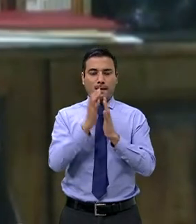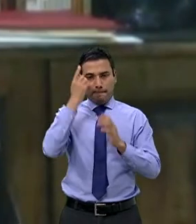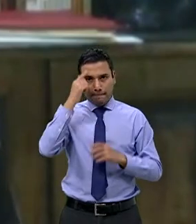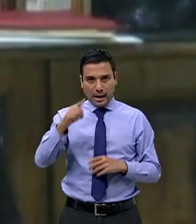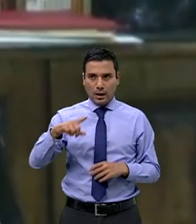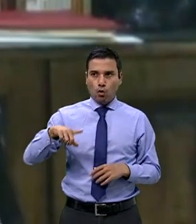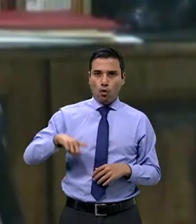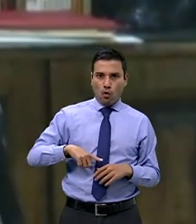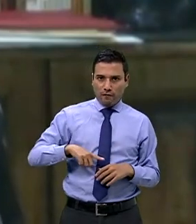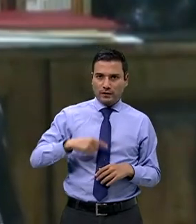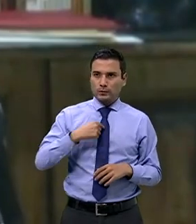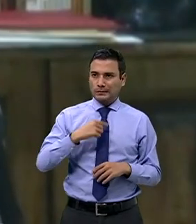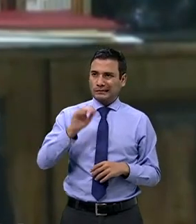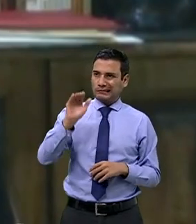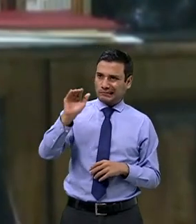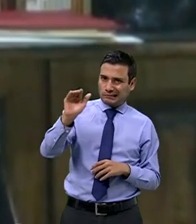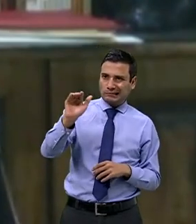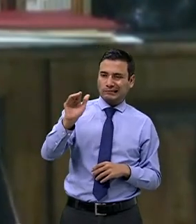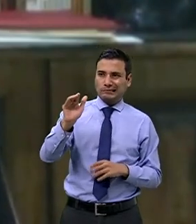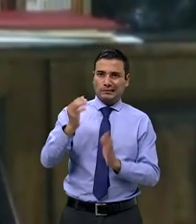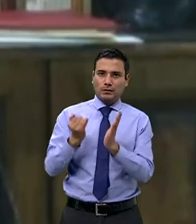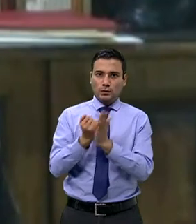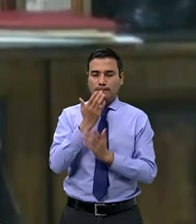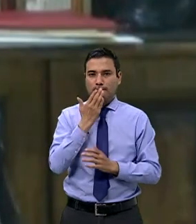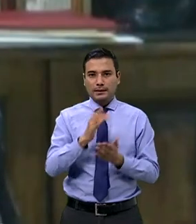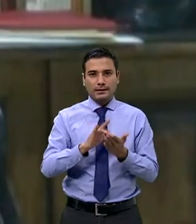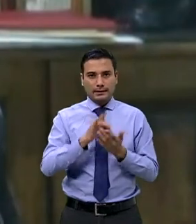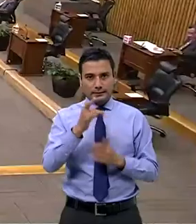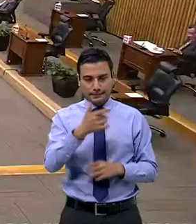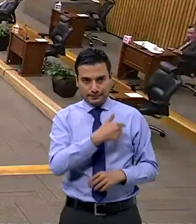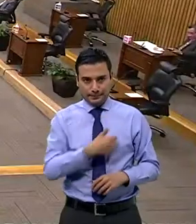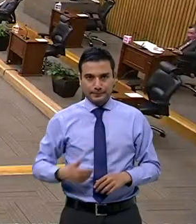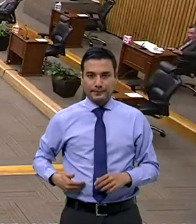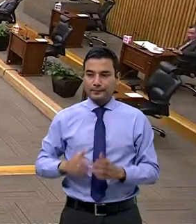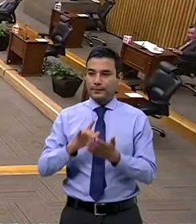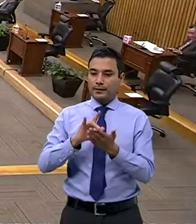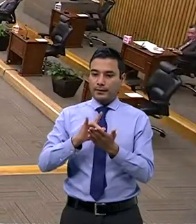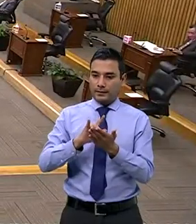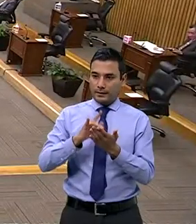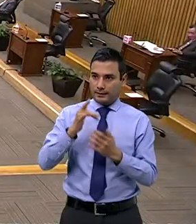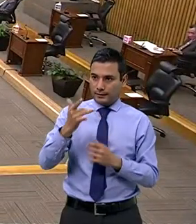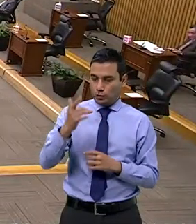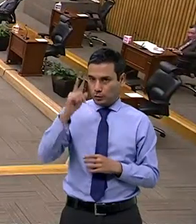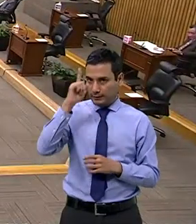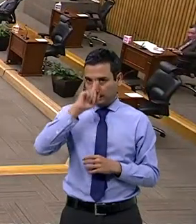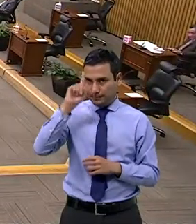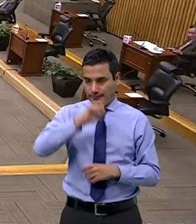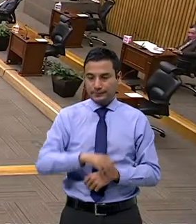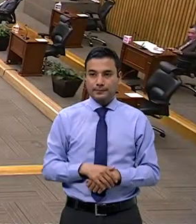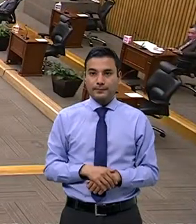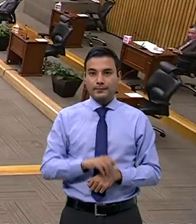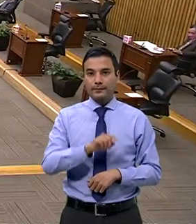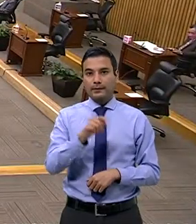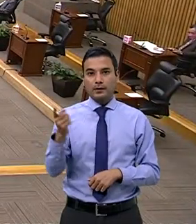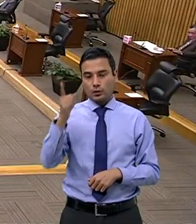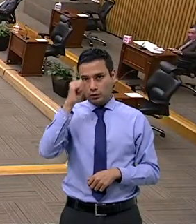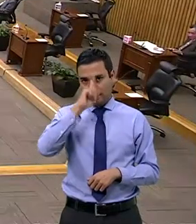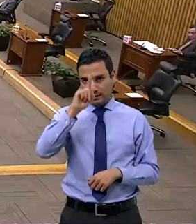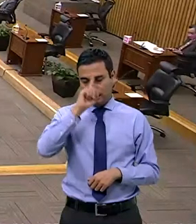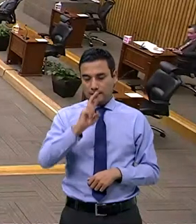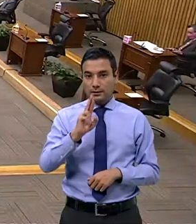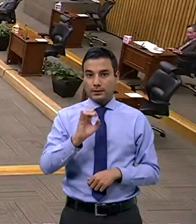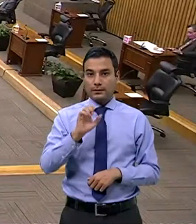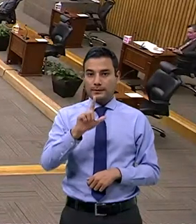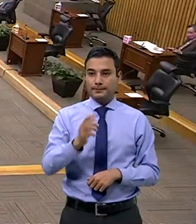que a todos nos atañe gracias presidente muchas gracias a usted consejera con fritz tiene ahora la palabra la consejera dan ya